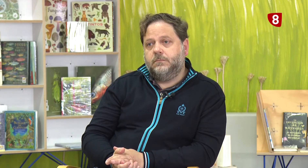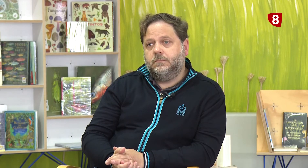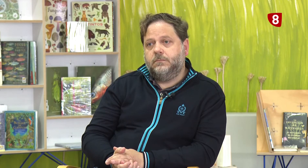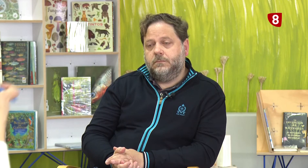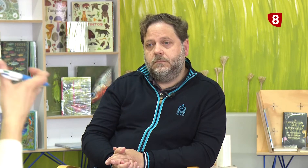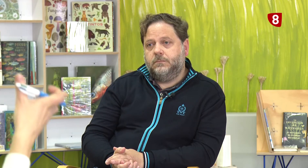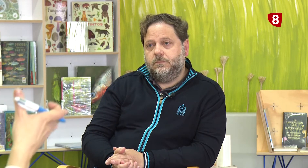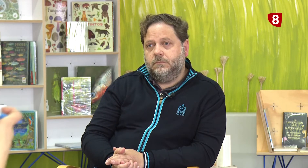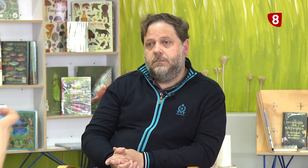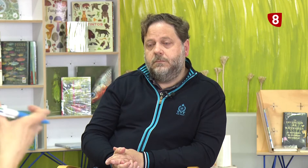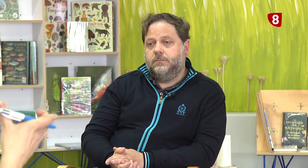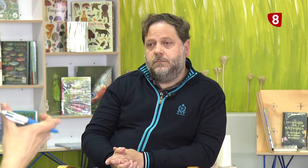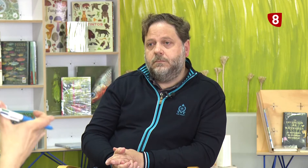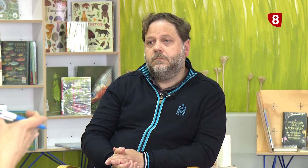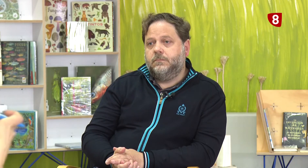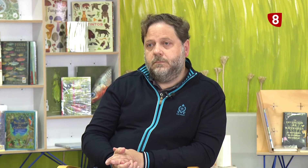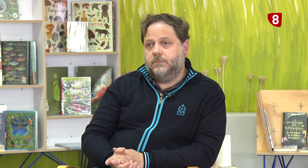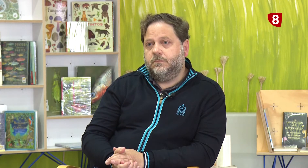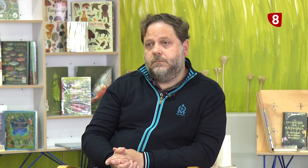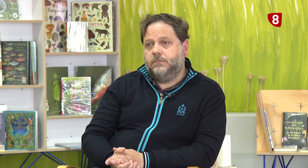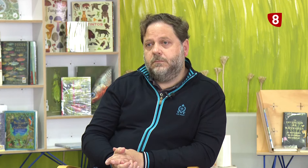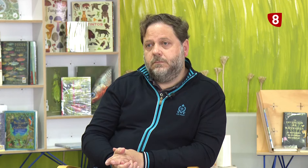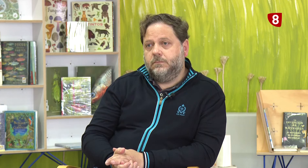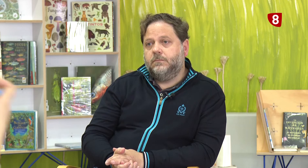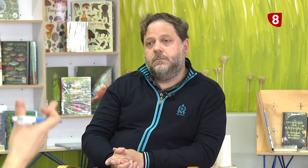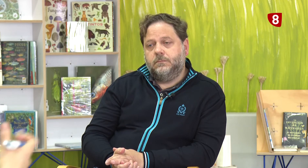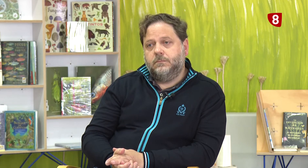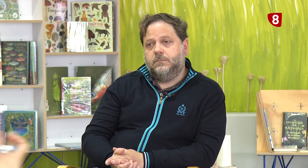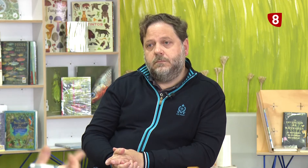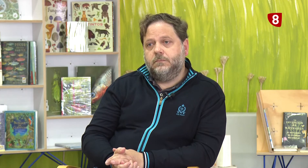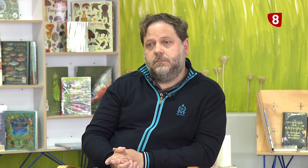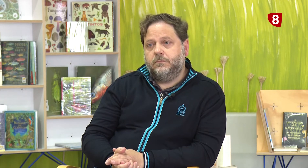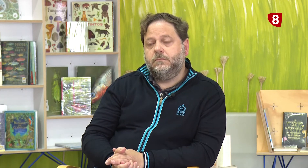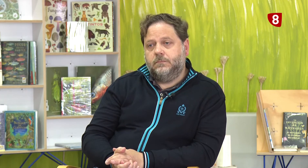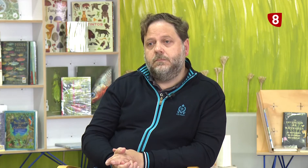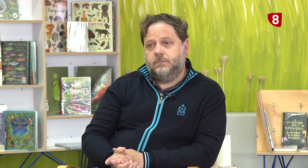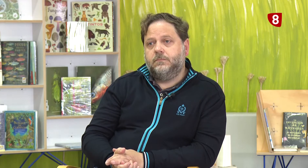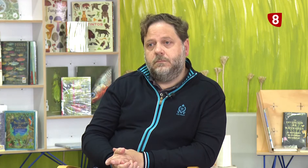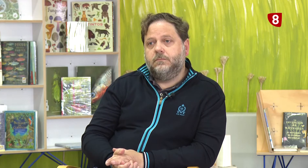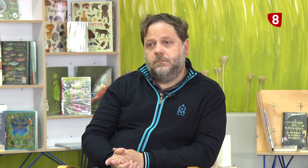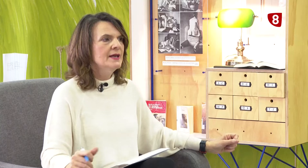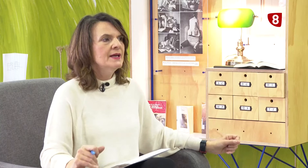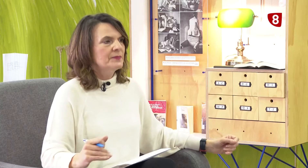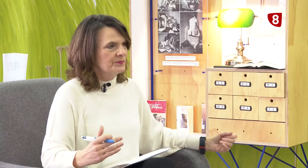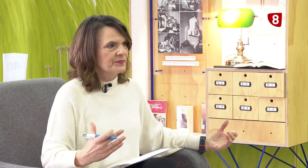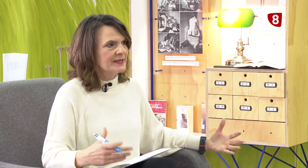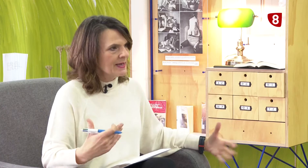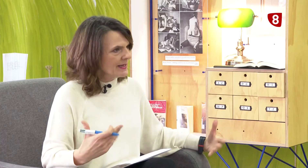nivel A, nivel B, nivel C, el nivel C es el más alto hay en nivel C1 y C2 el C2 pues es prácticamente una persona bilingüe.